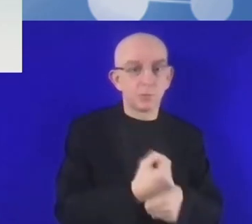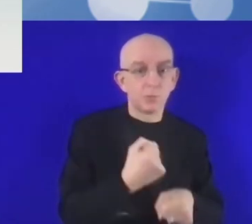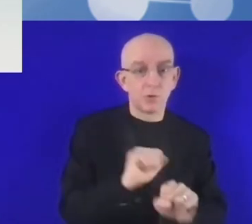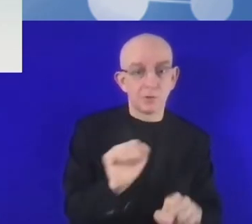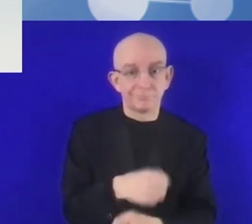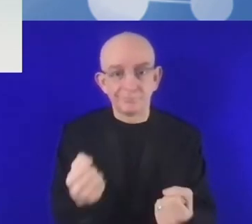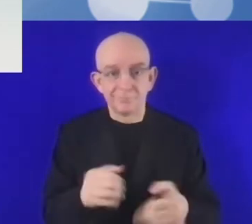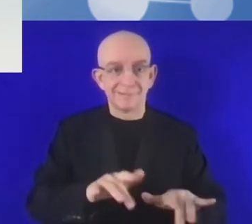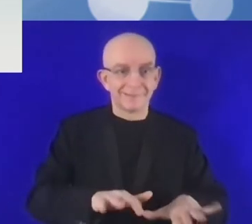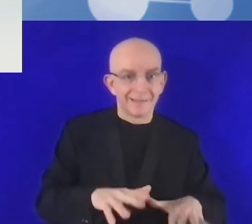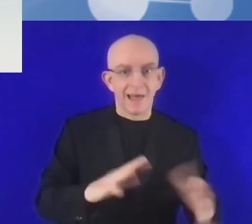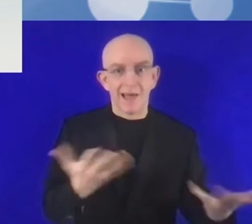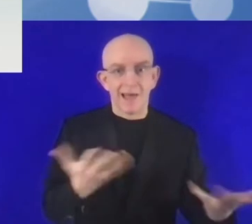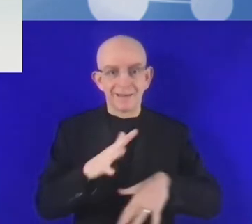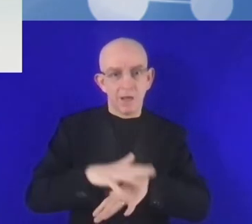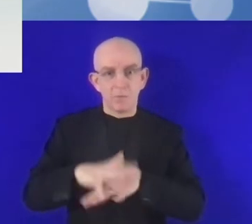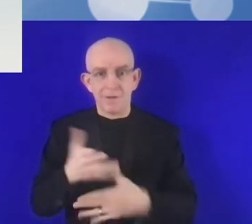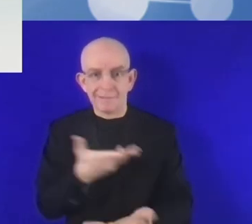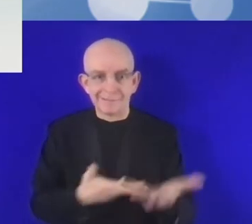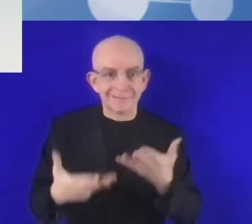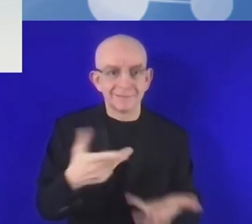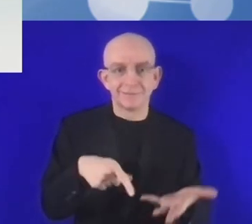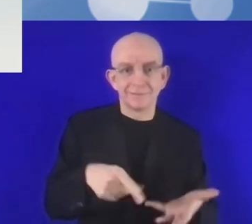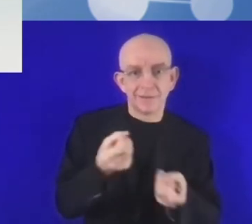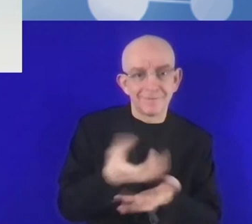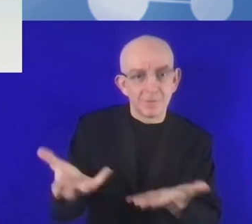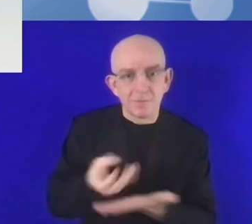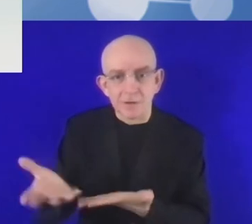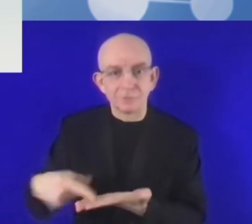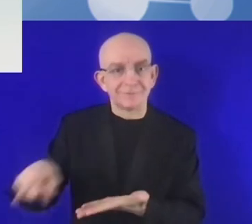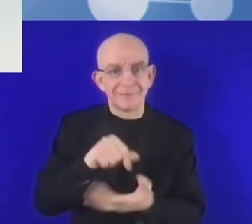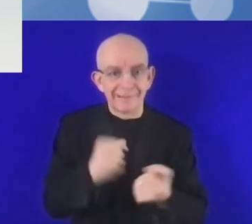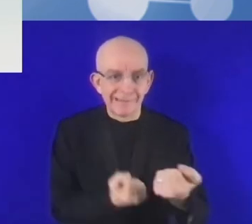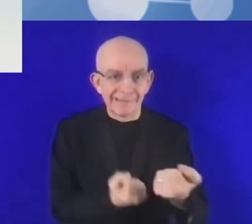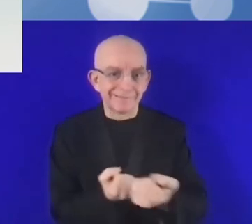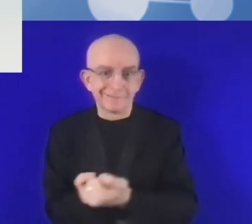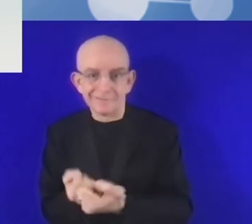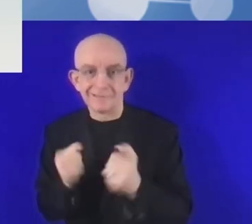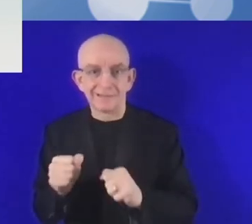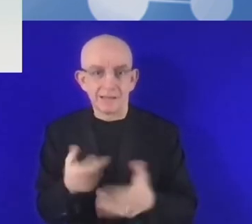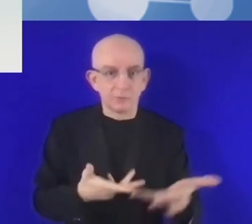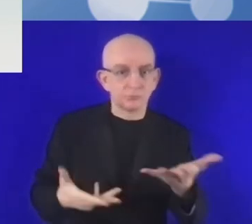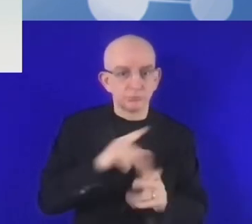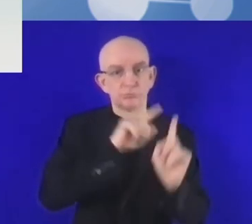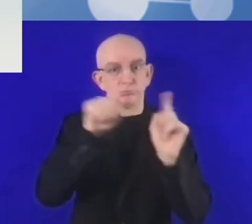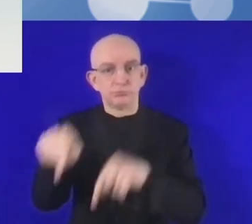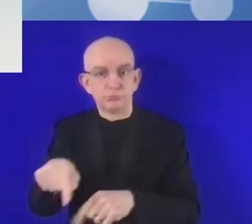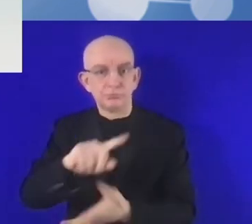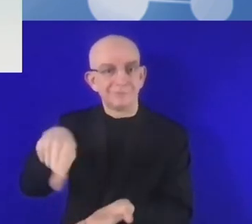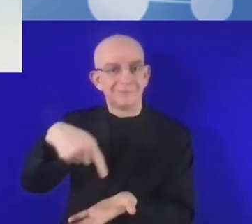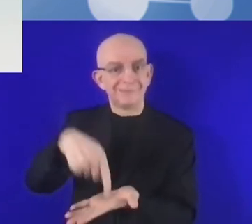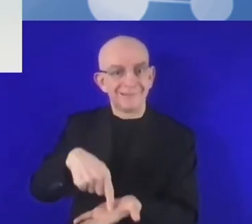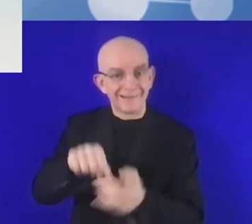manera como los operarios se ayudaban mutuamente, cómo superaban el tiempo de los confinamientos